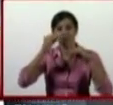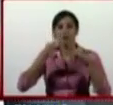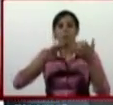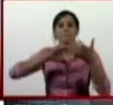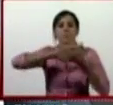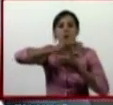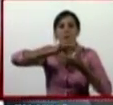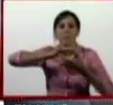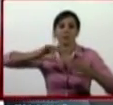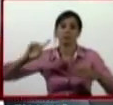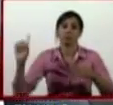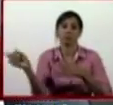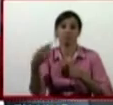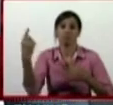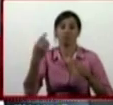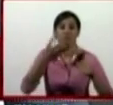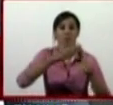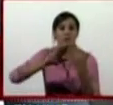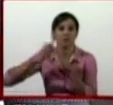colectivas, ¿verdad?